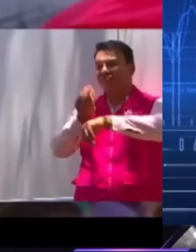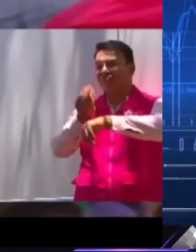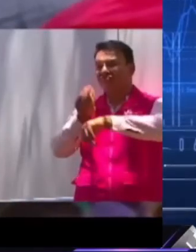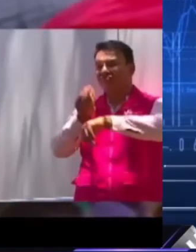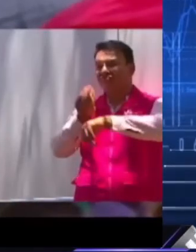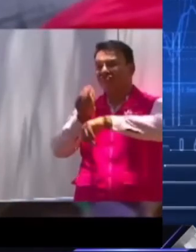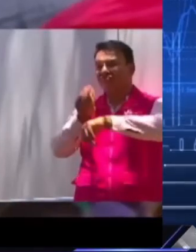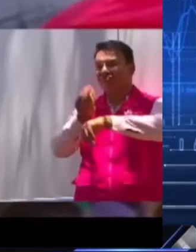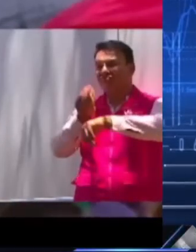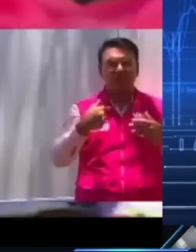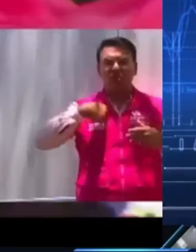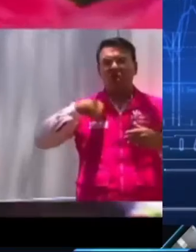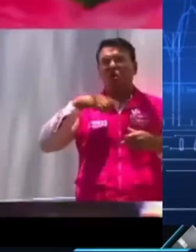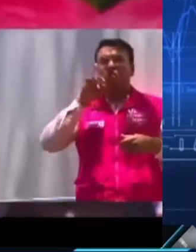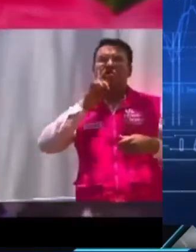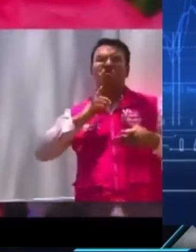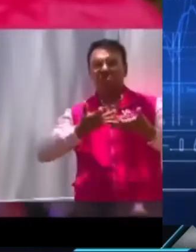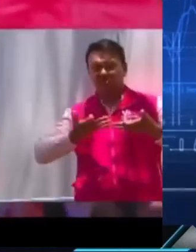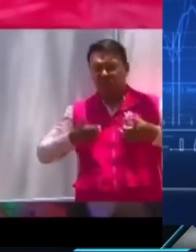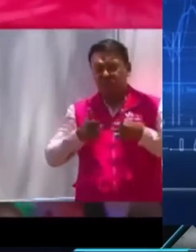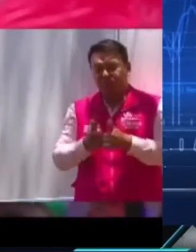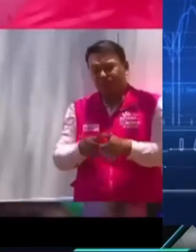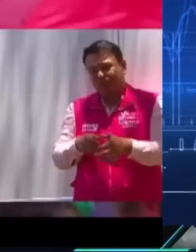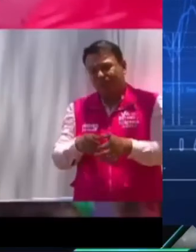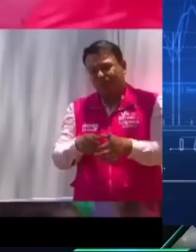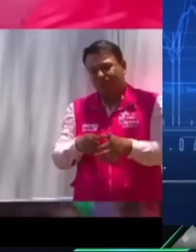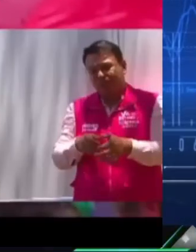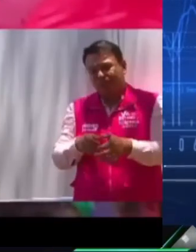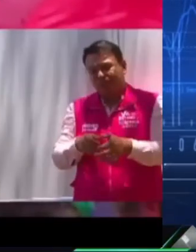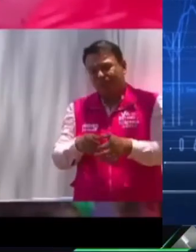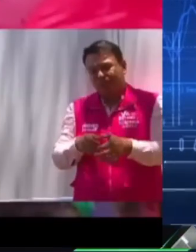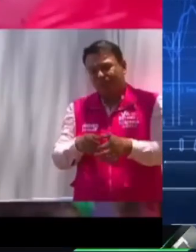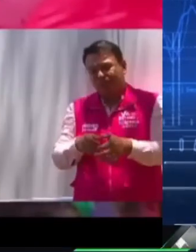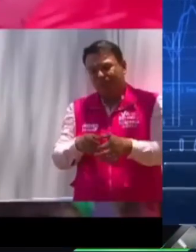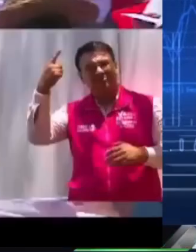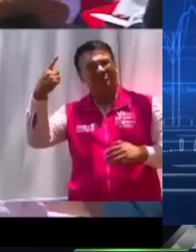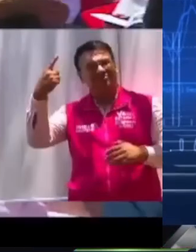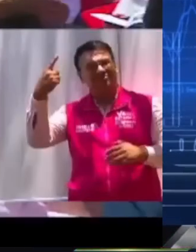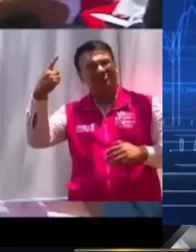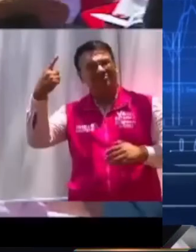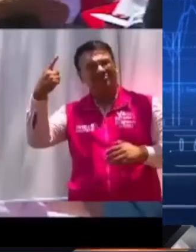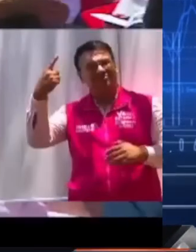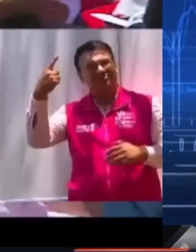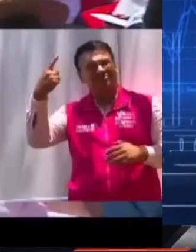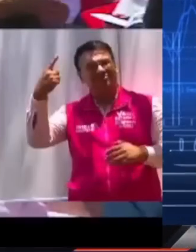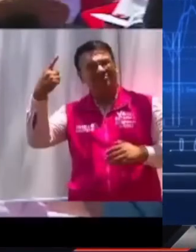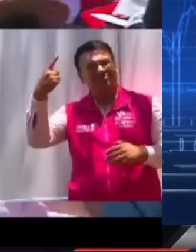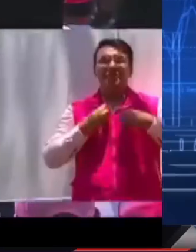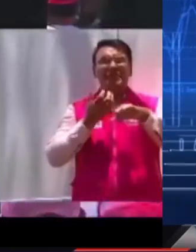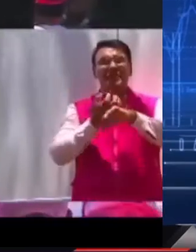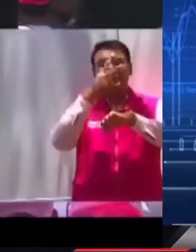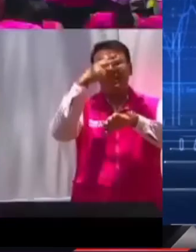se ha hecho en la adversidad no me han tocado las cosas fáciles como a muchos de los mexiquenses que están aquí